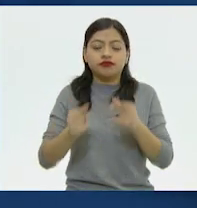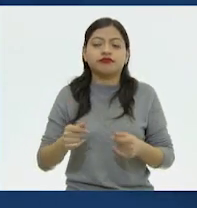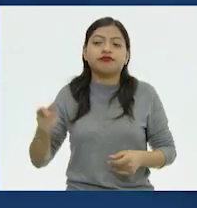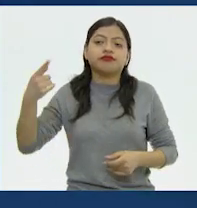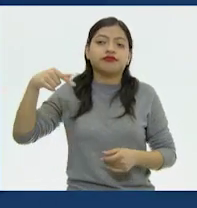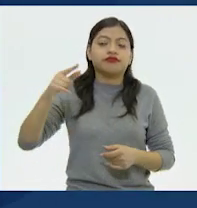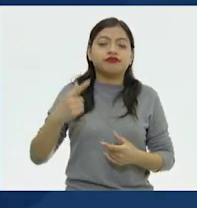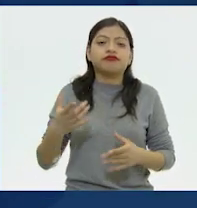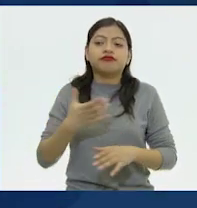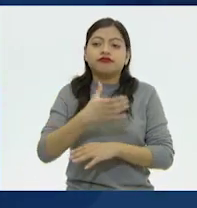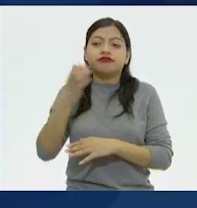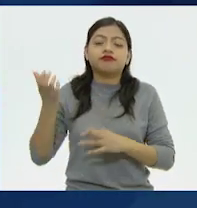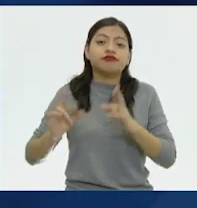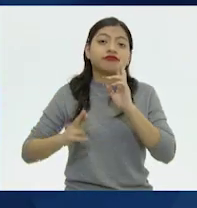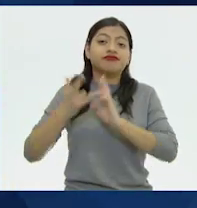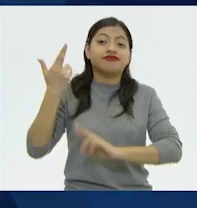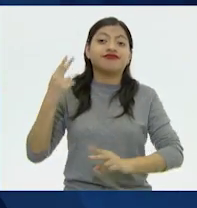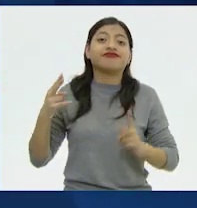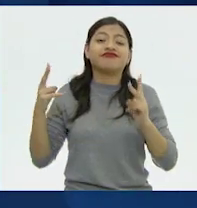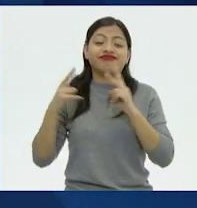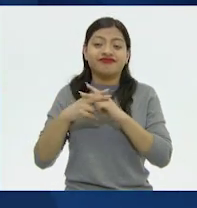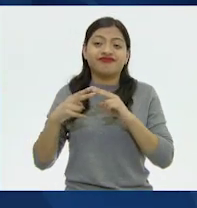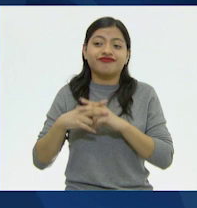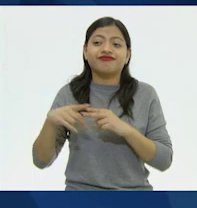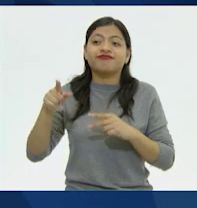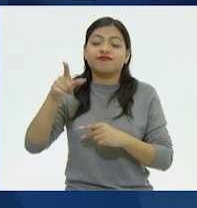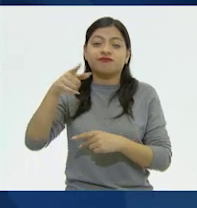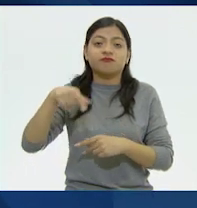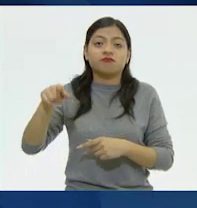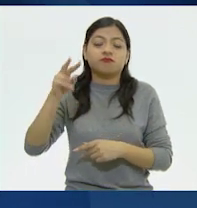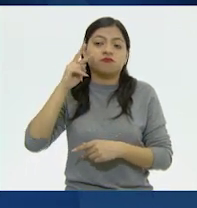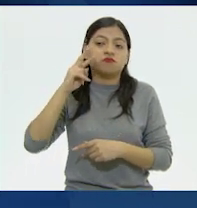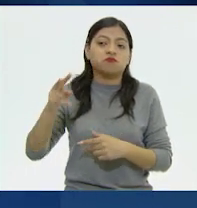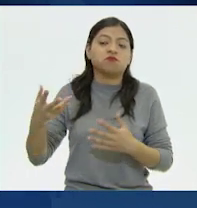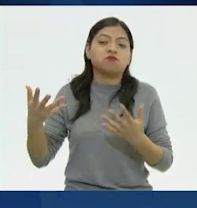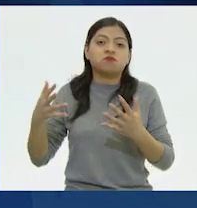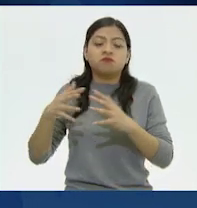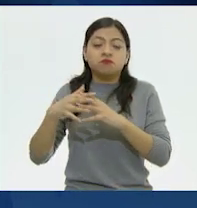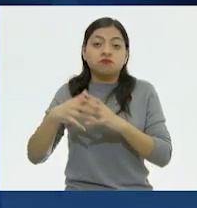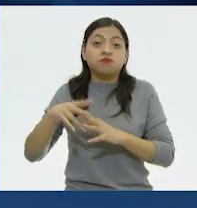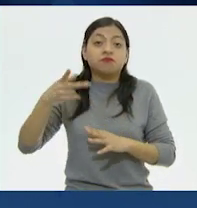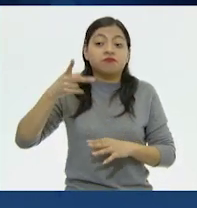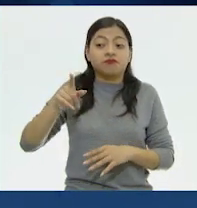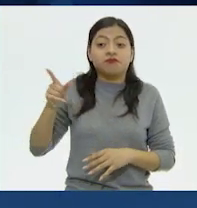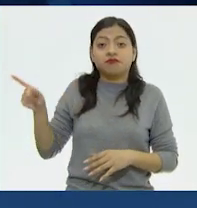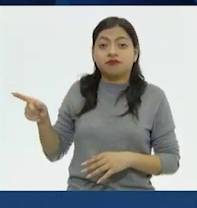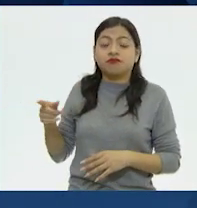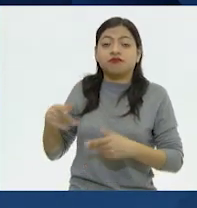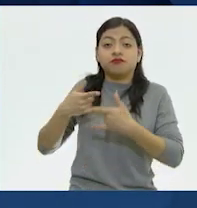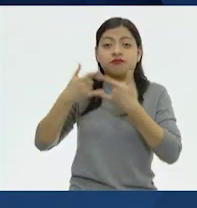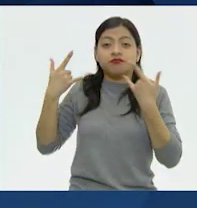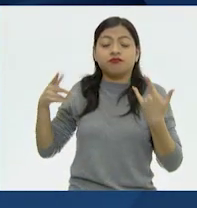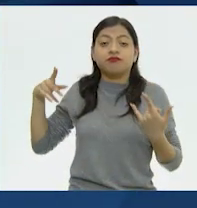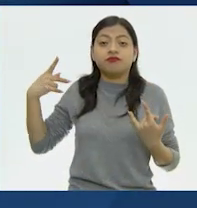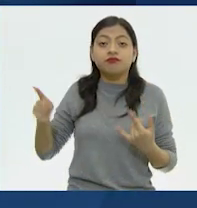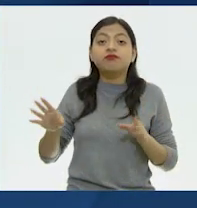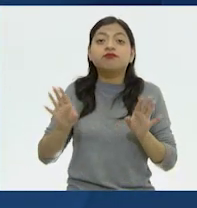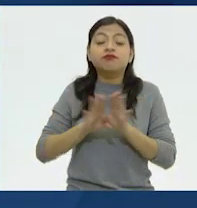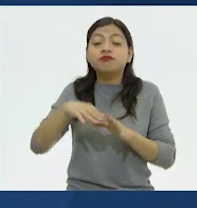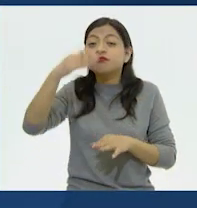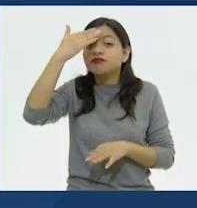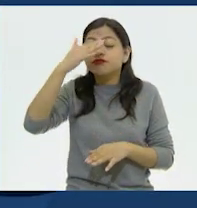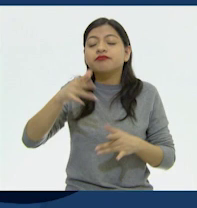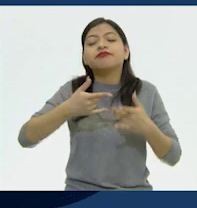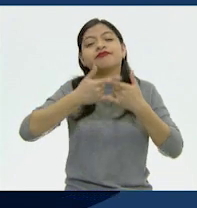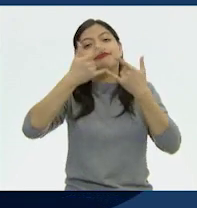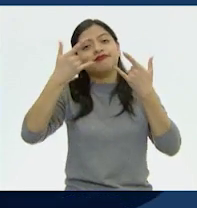por la violencia de la Revolución y la Cristiada. Sin embargo, la verdadera vida de Juan Rulfo está en su obra. El